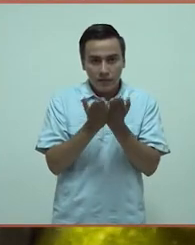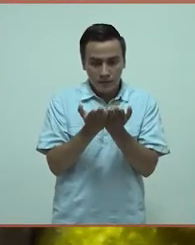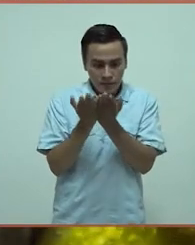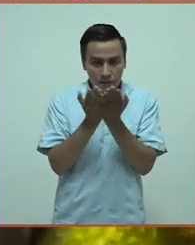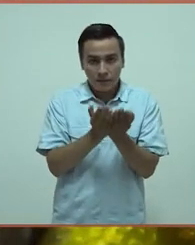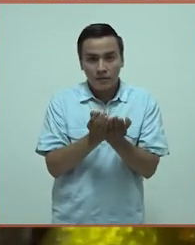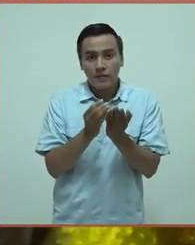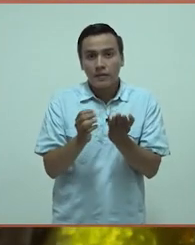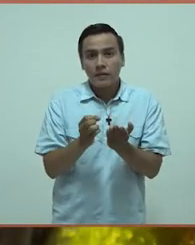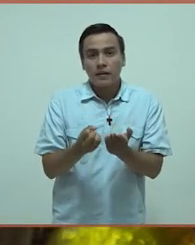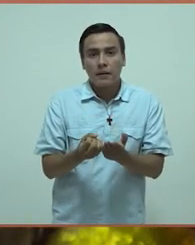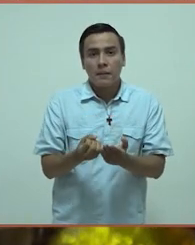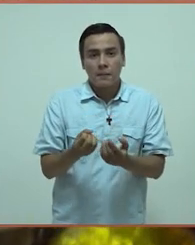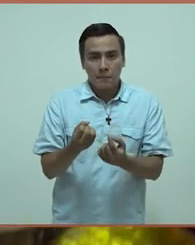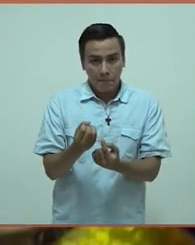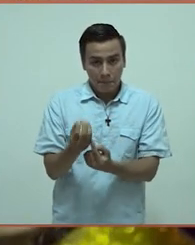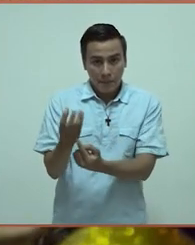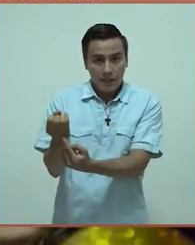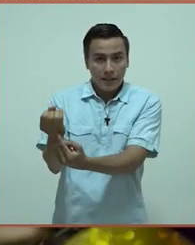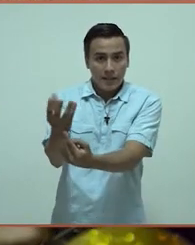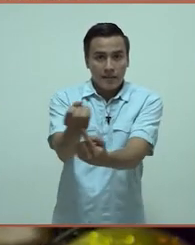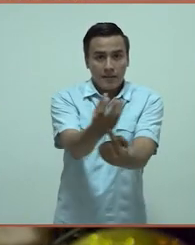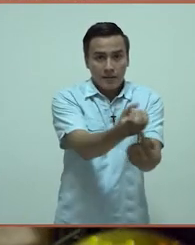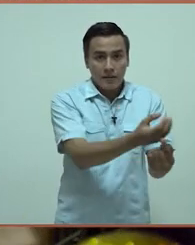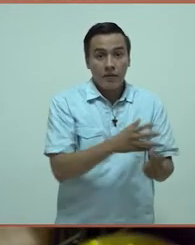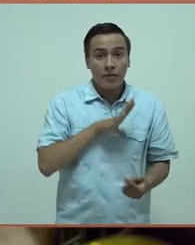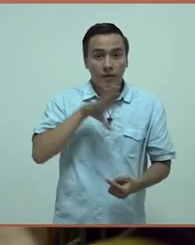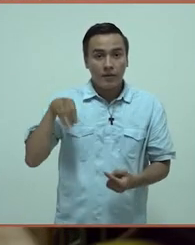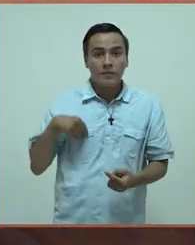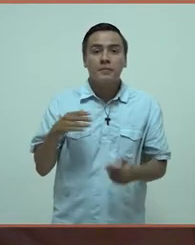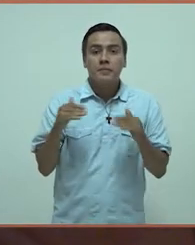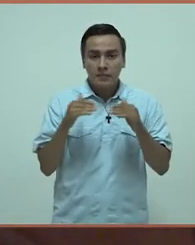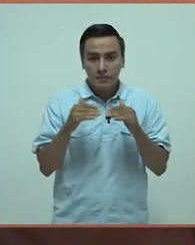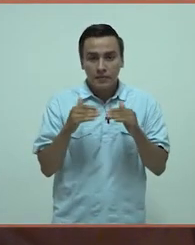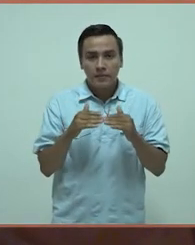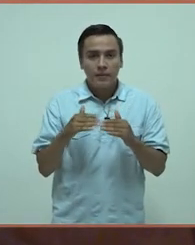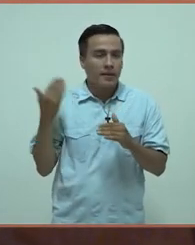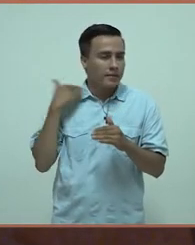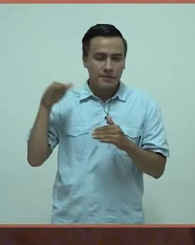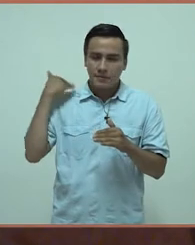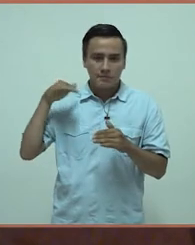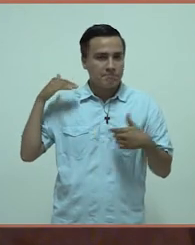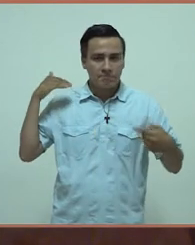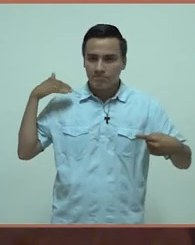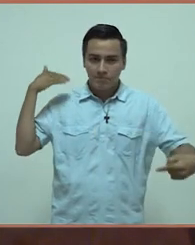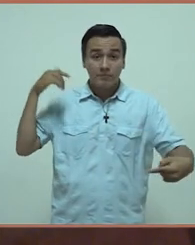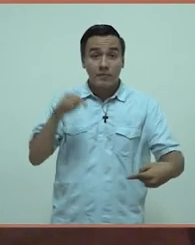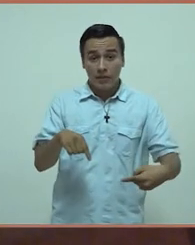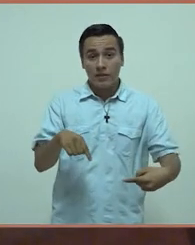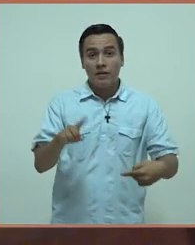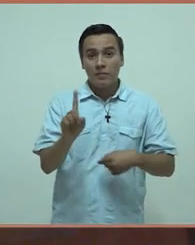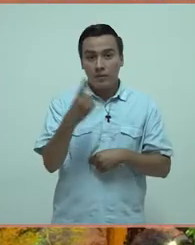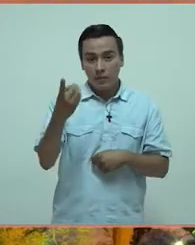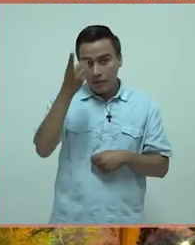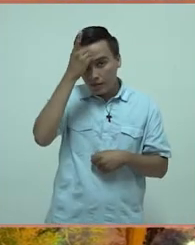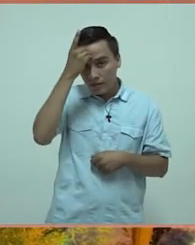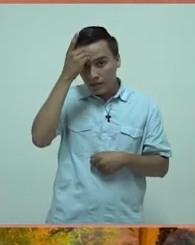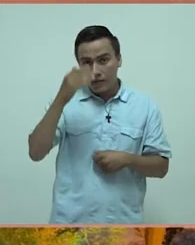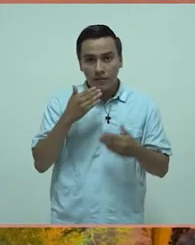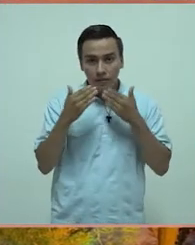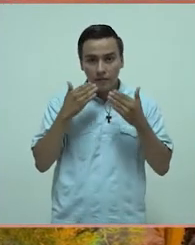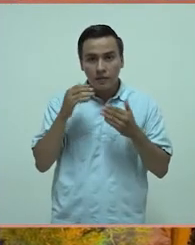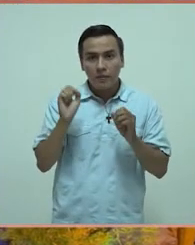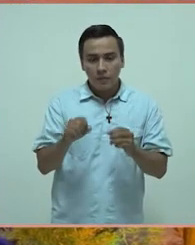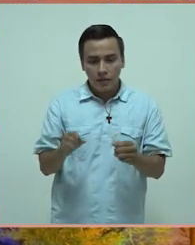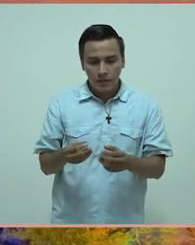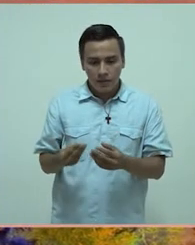y se enciende esa vela como familia. Y también, justamente, está la tradición de que en este primer domingo